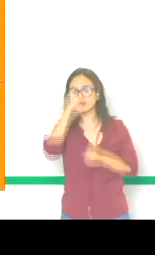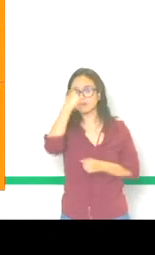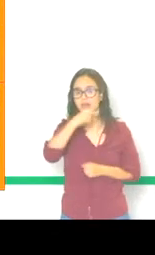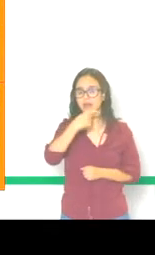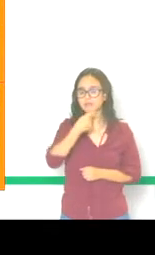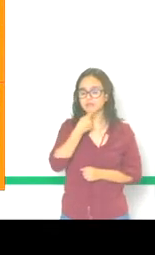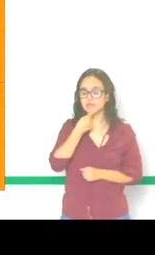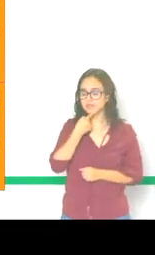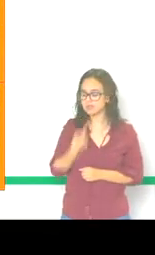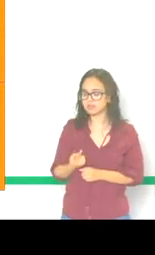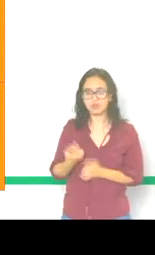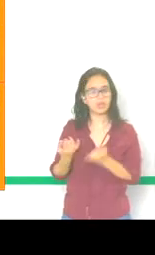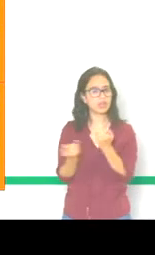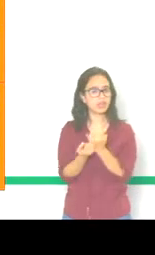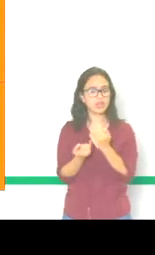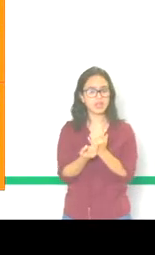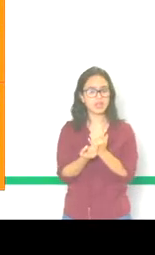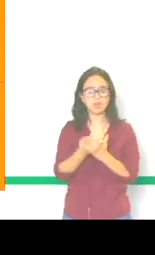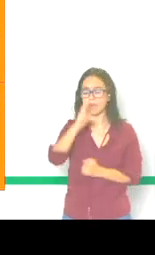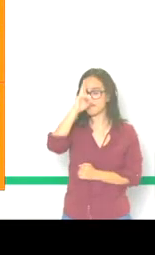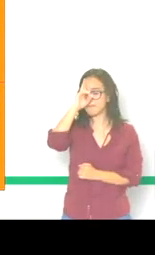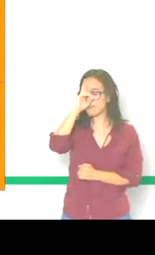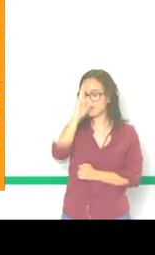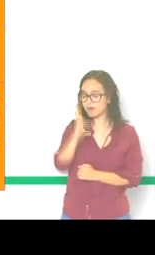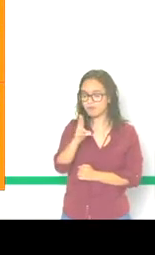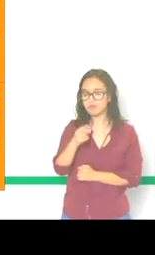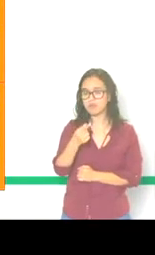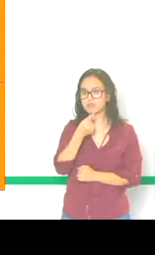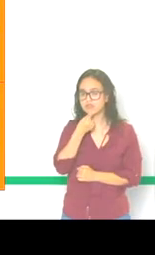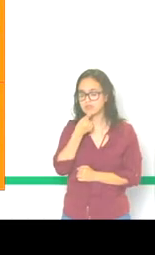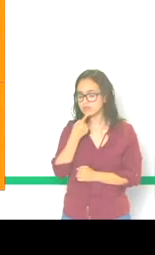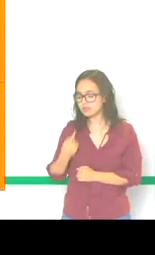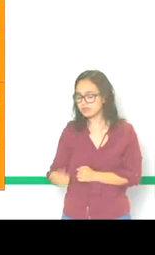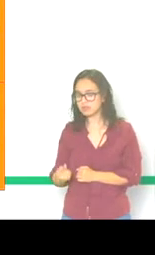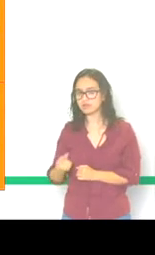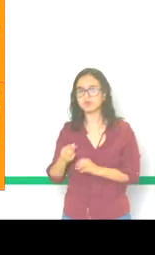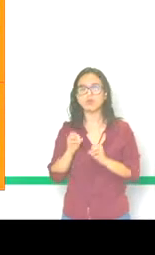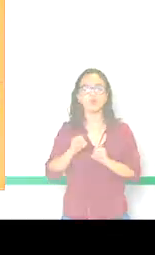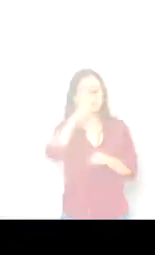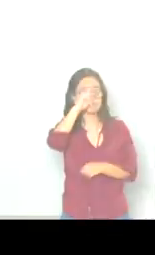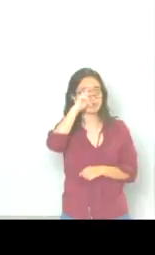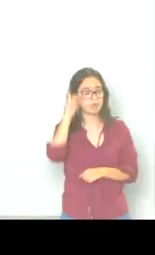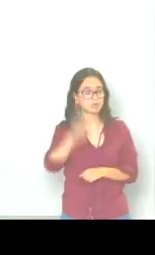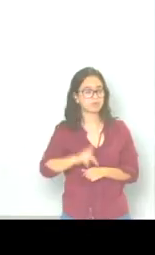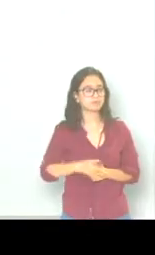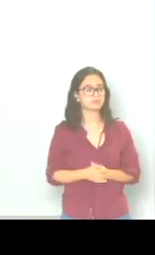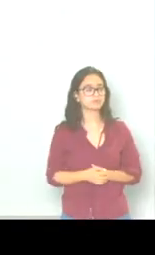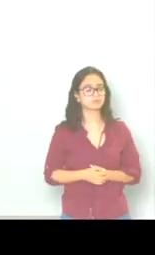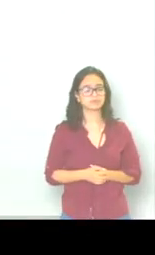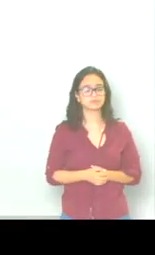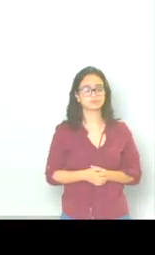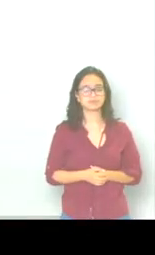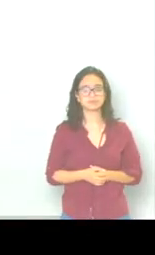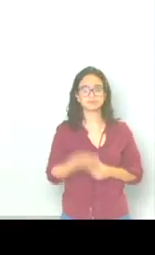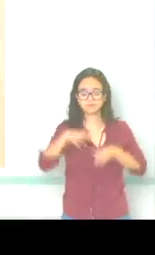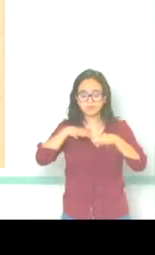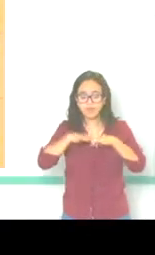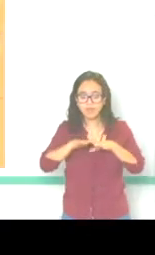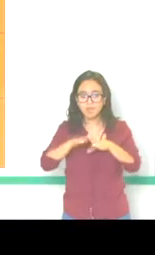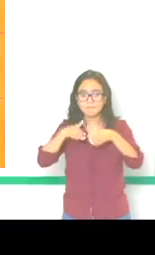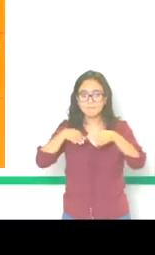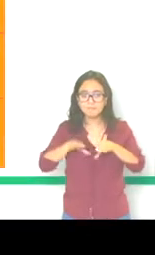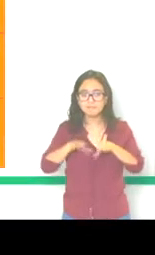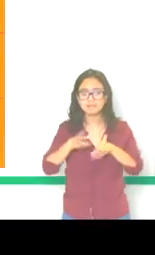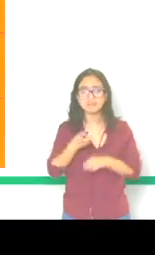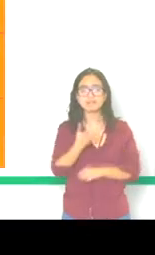la restricción en el acceso a niños y adultos mayores de 59 años. Vemos spas y centros de masaje, disminuye